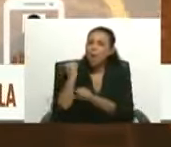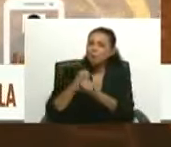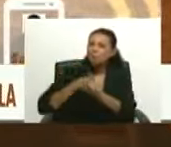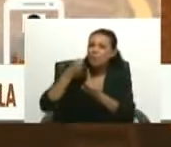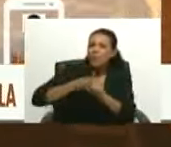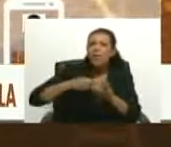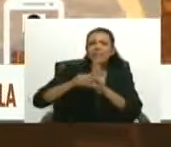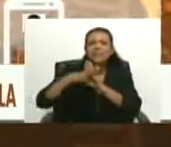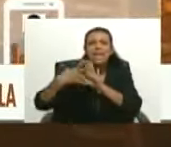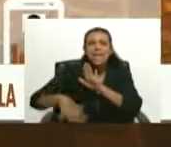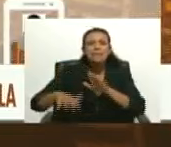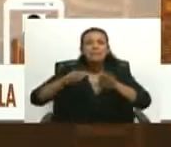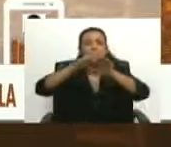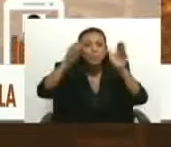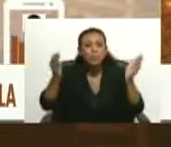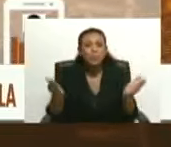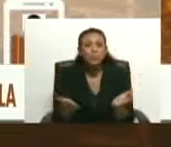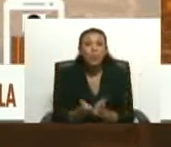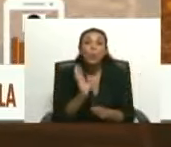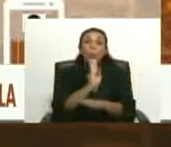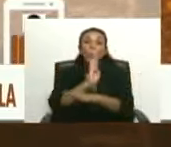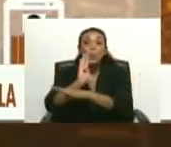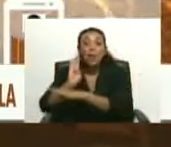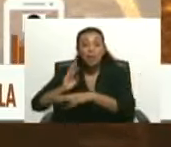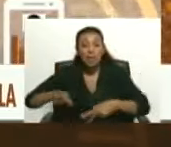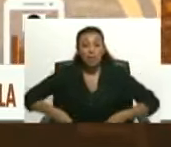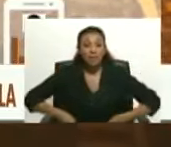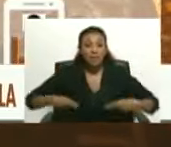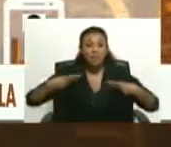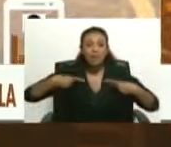la defensa de la tierra y la preservación de la vida.